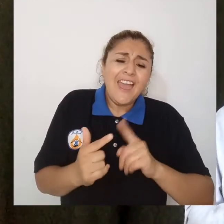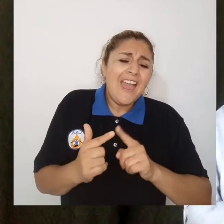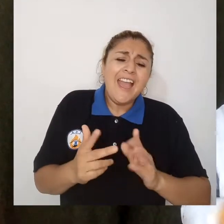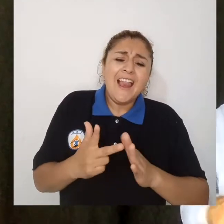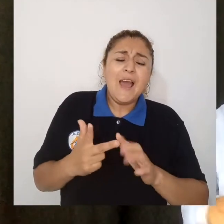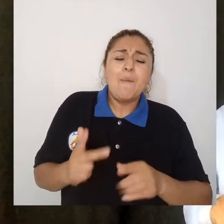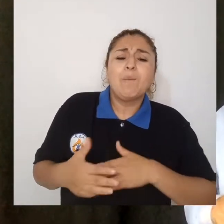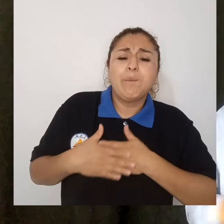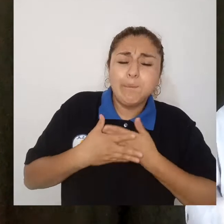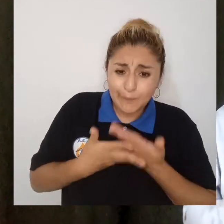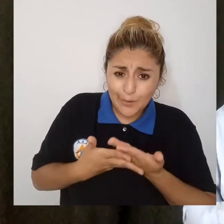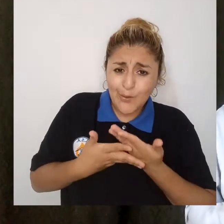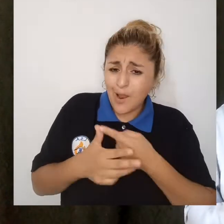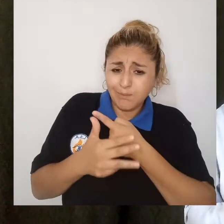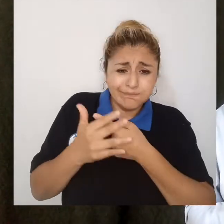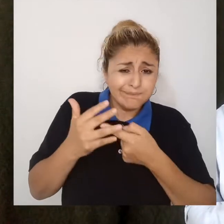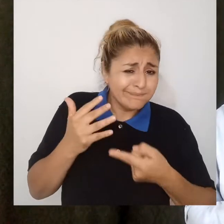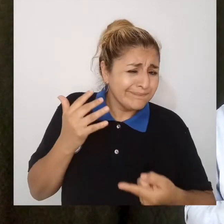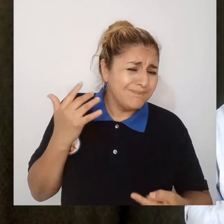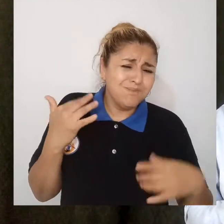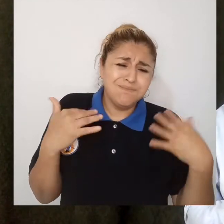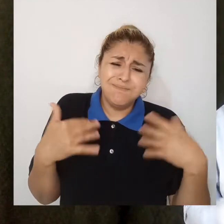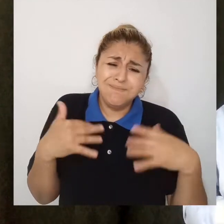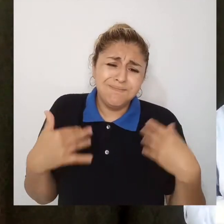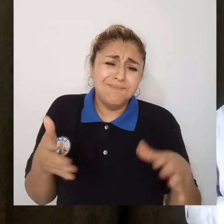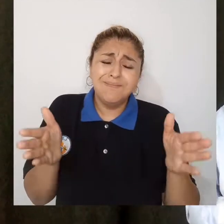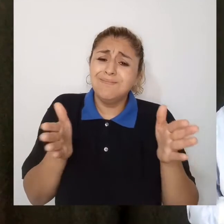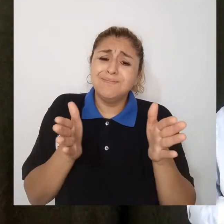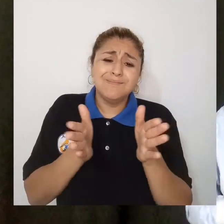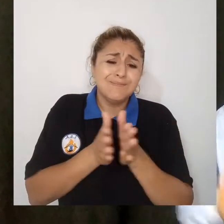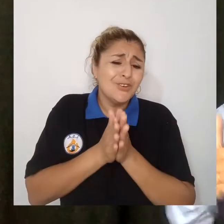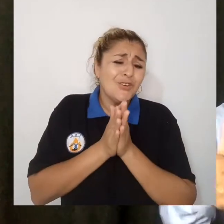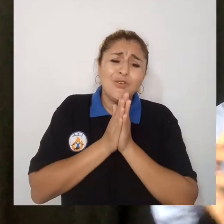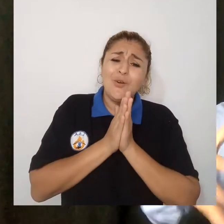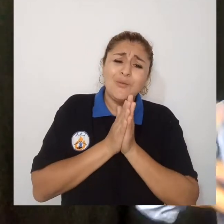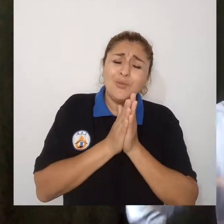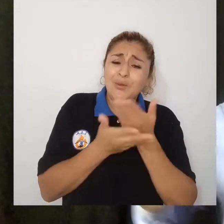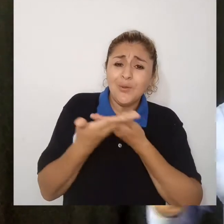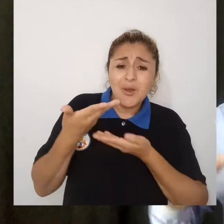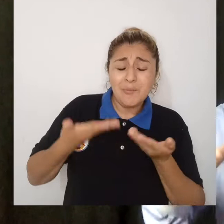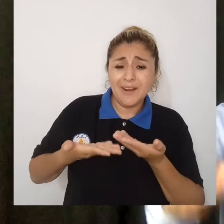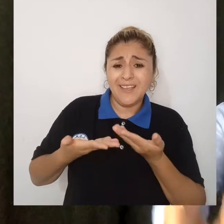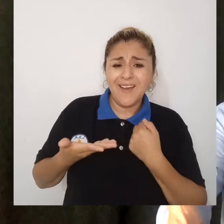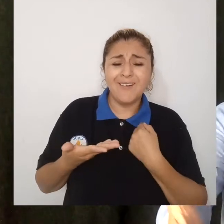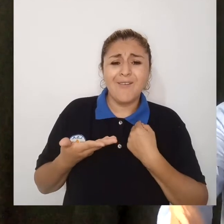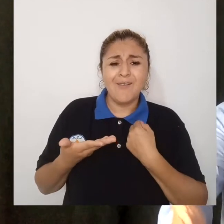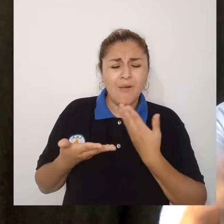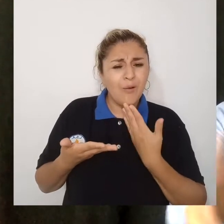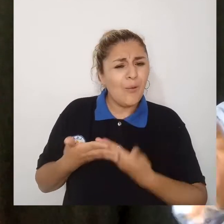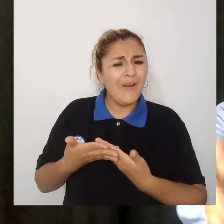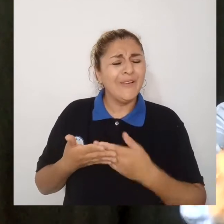doctrina y más y más y más qué lindo no ve al otro cortar compartir acercarme